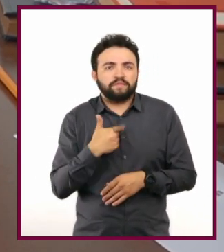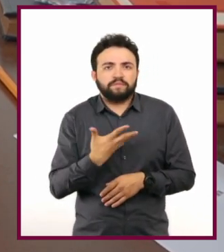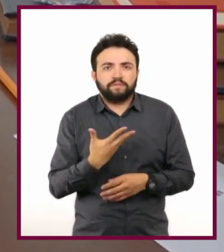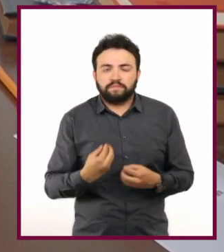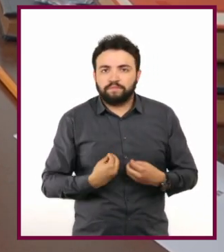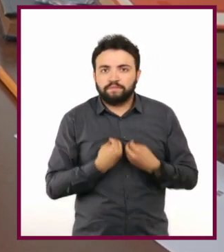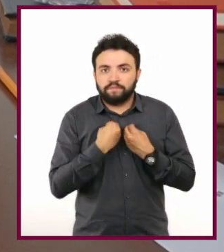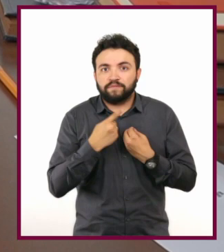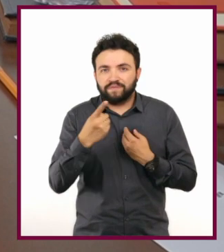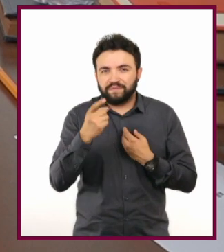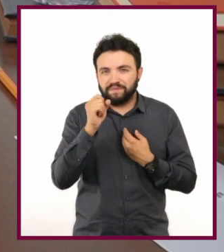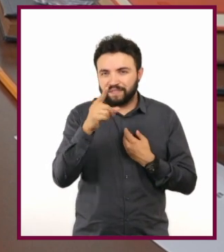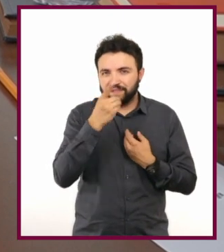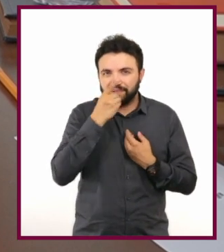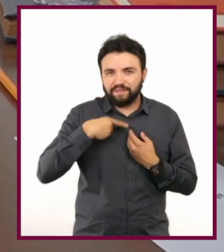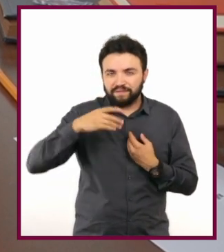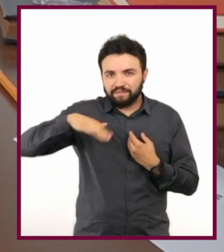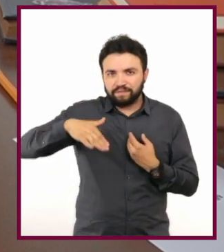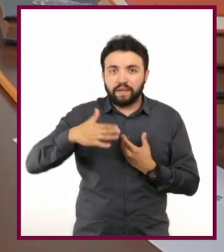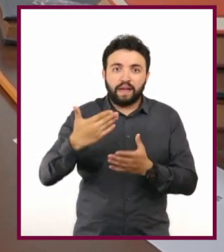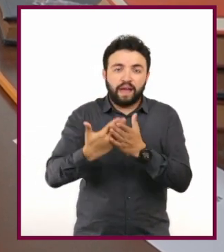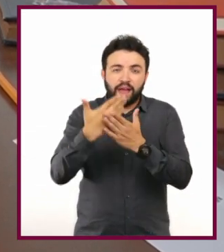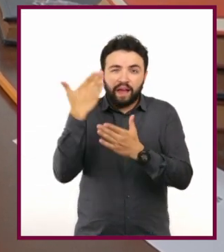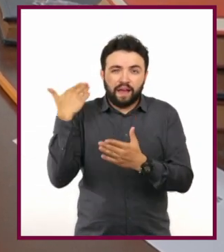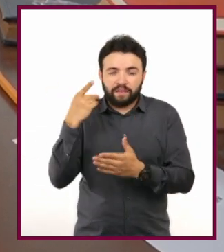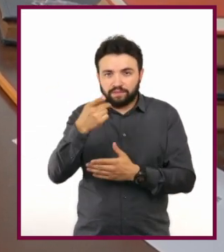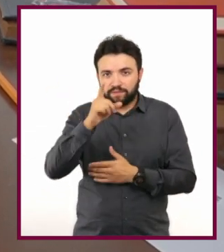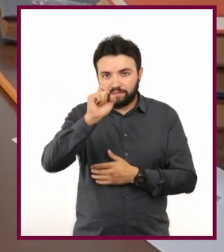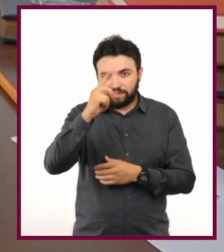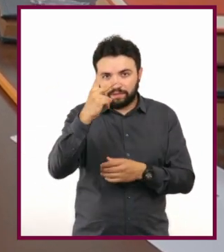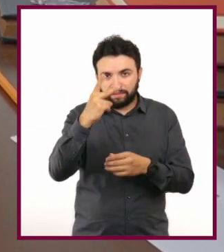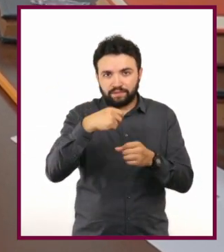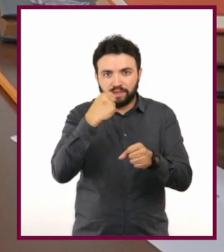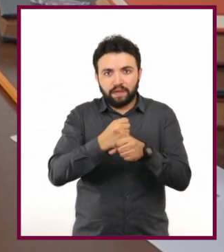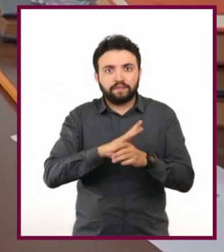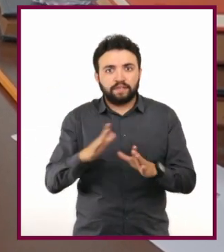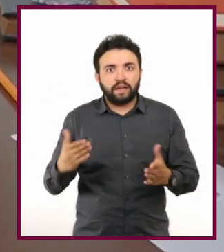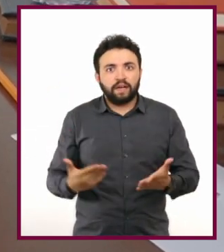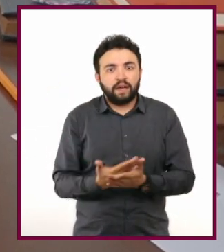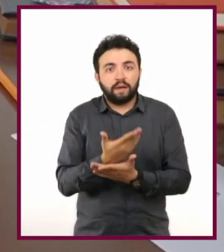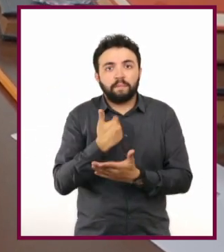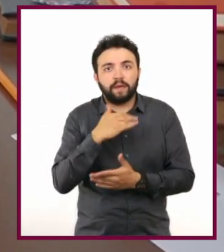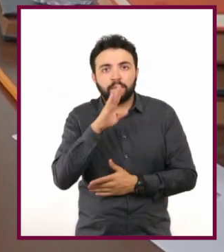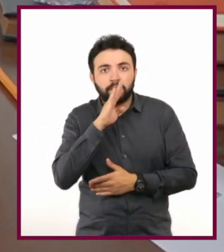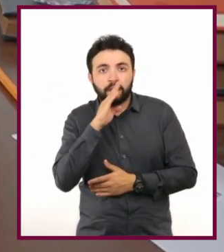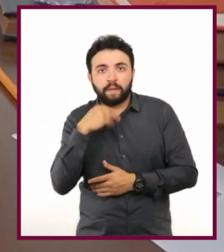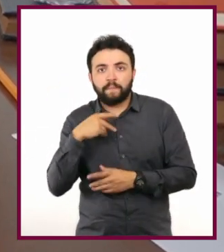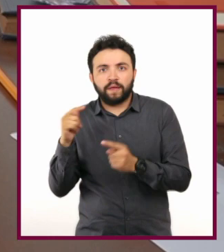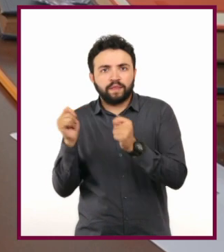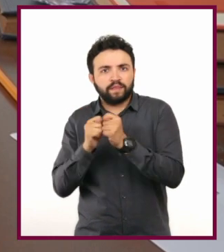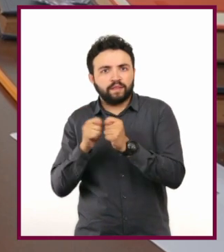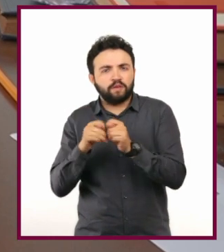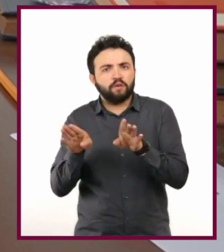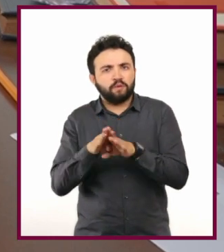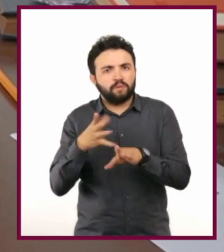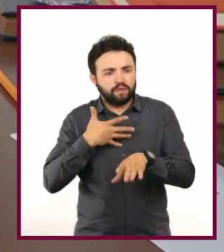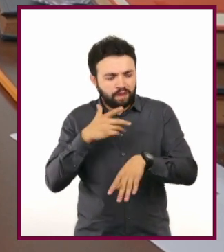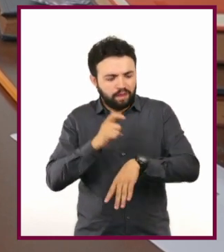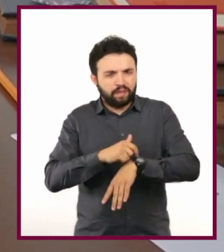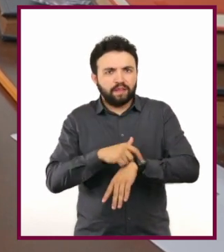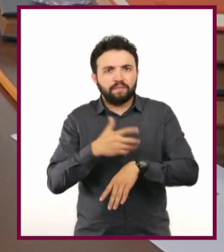decías. Tú antes de los 22 ya habías tenido a mi mamá y a mi tío. ¿Cómo le hacías para que te diera tiempo de hacer